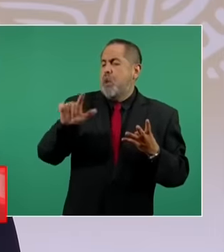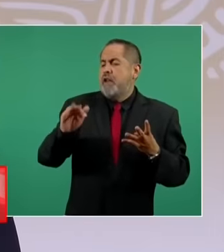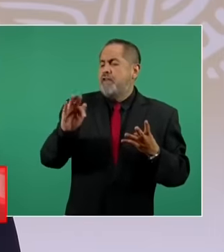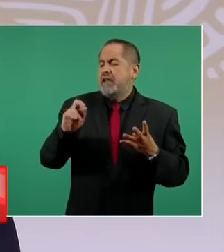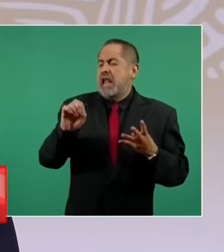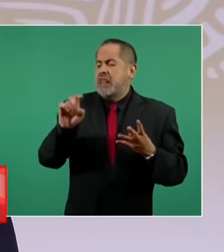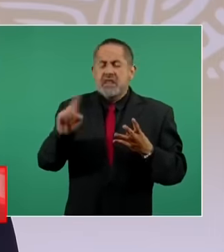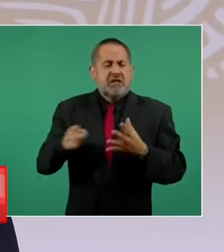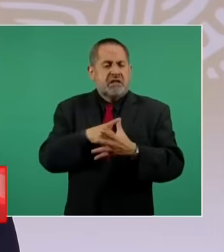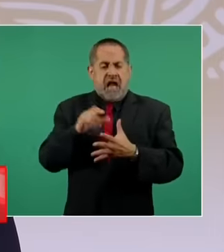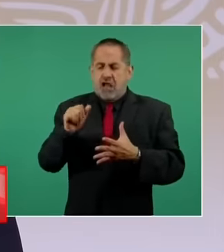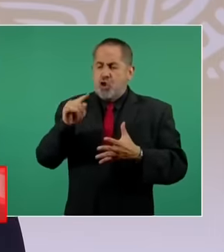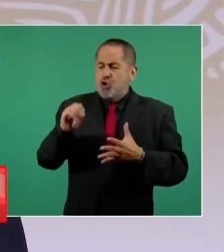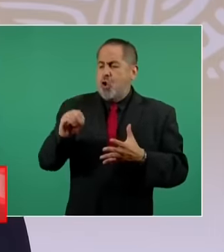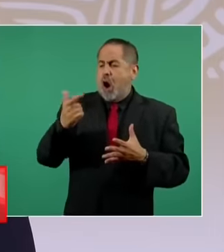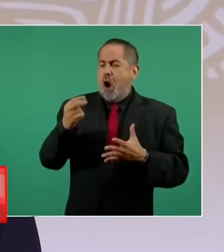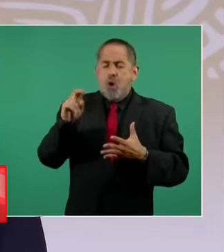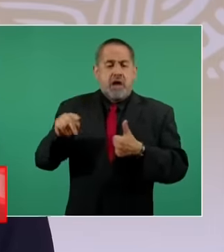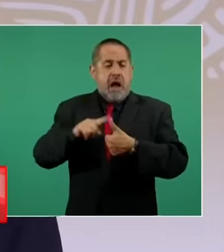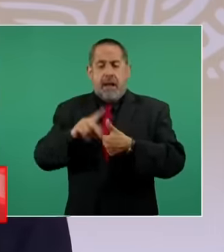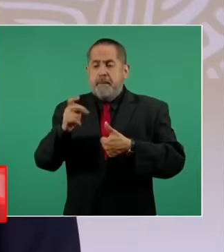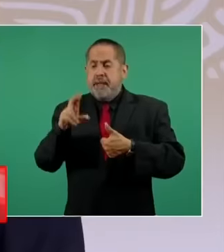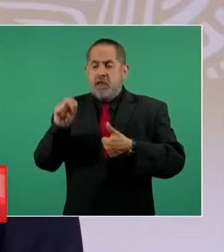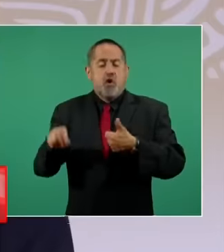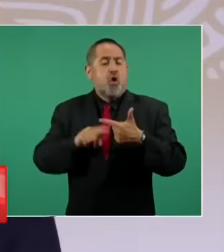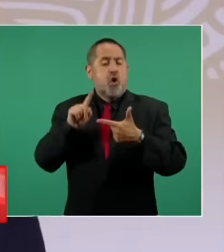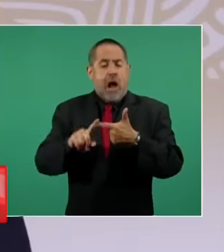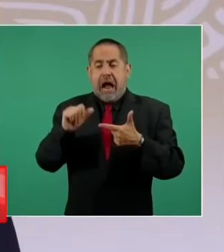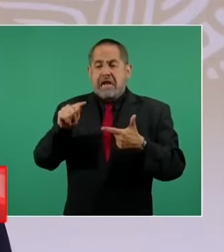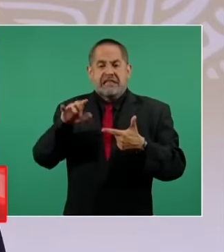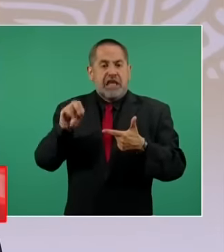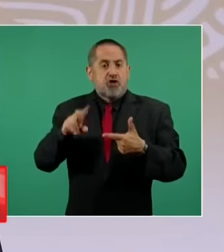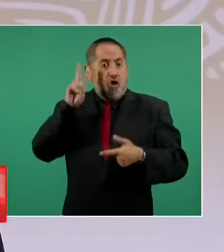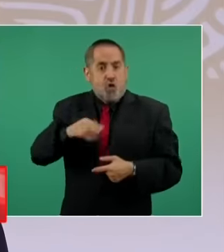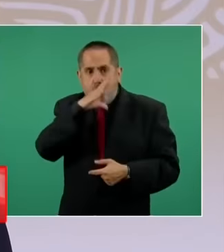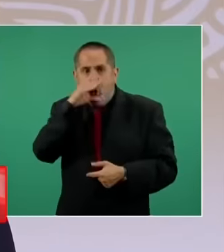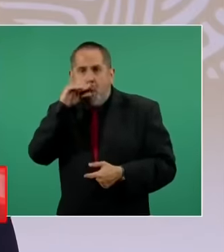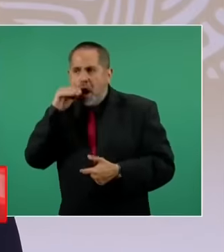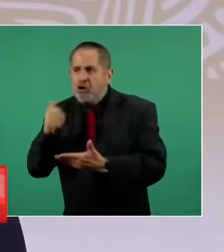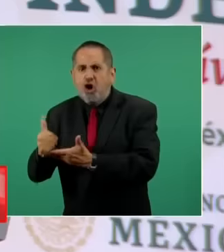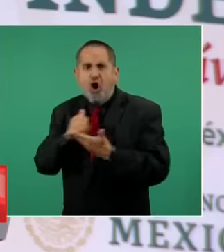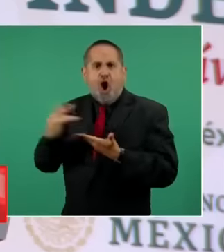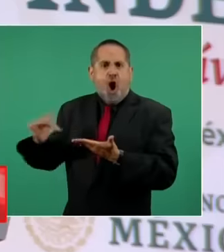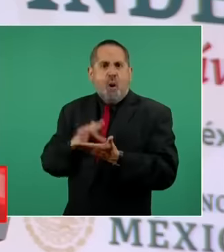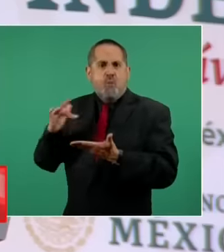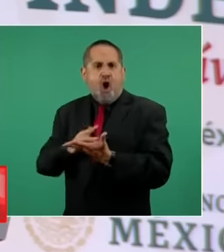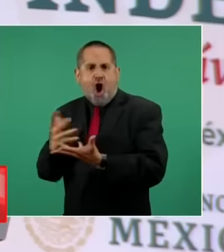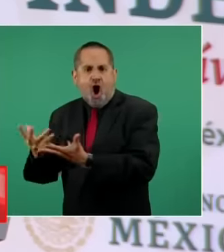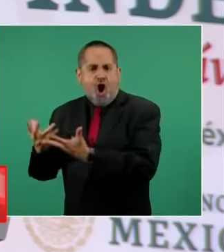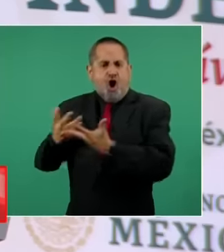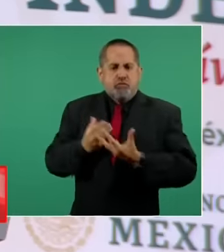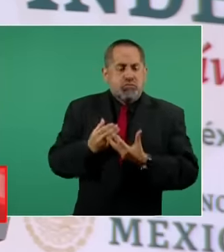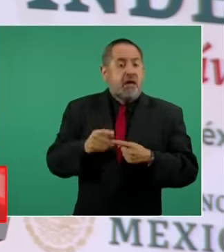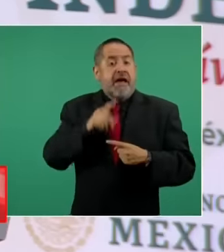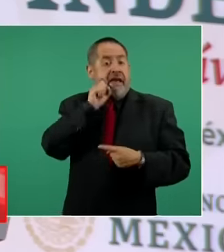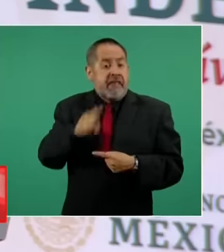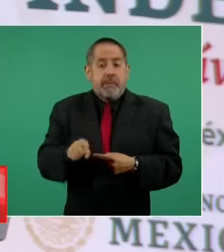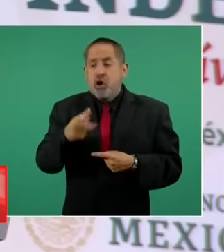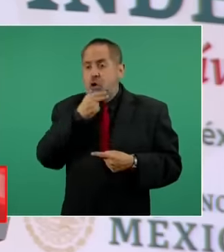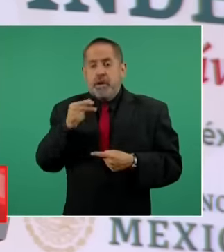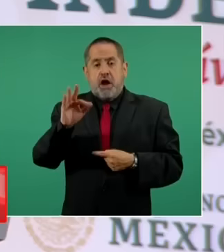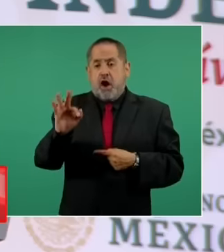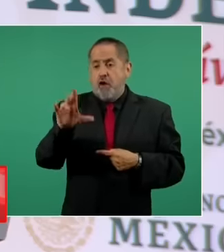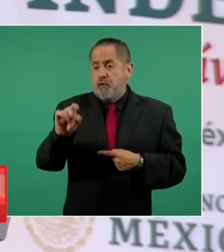Castrillón, Antonio Gaona, Pedro Lemos y Anastasio Parrodi. Los cubanos Florencio